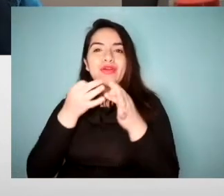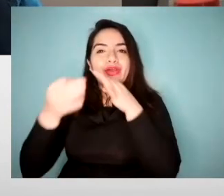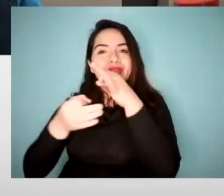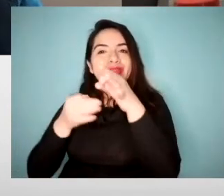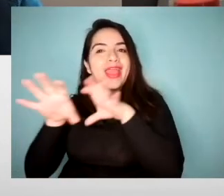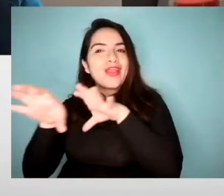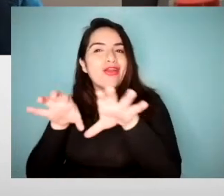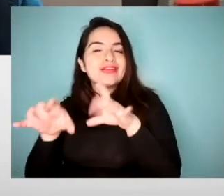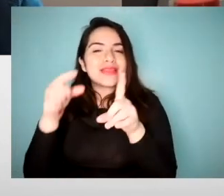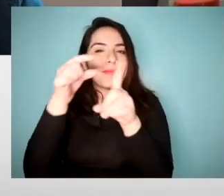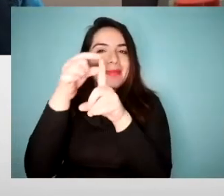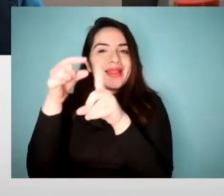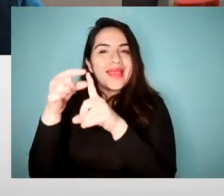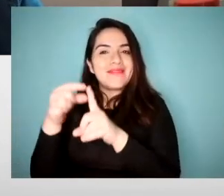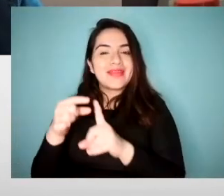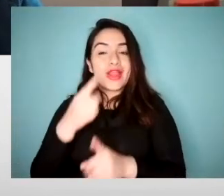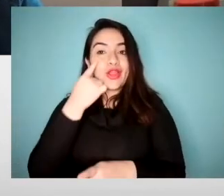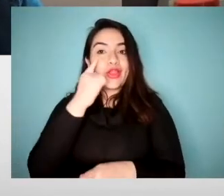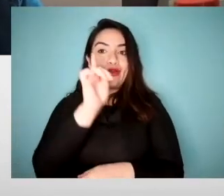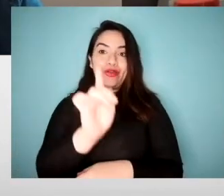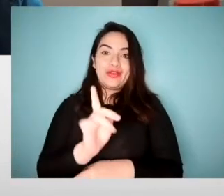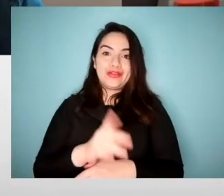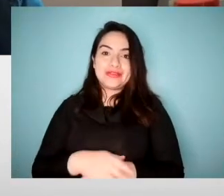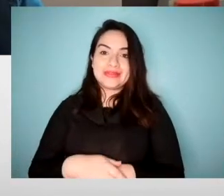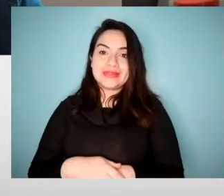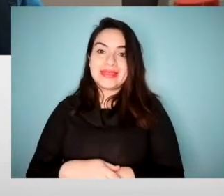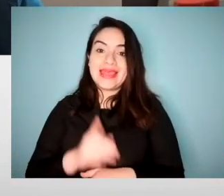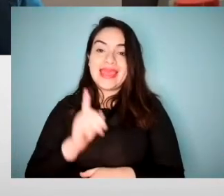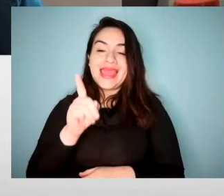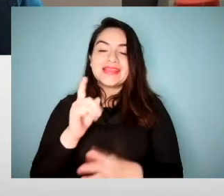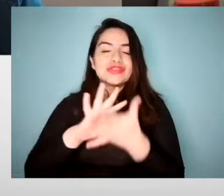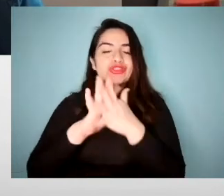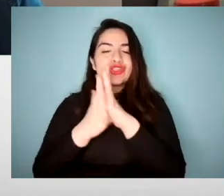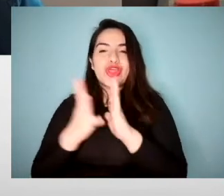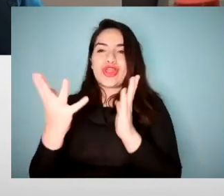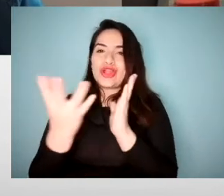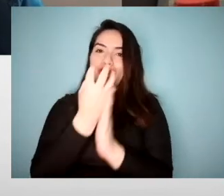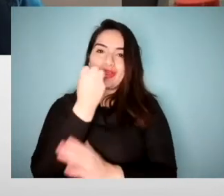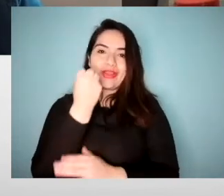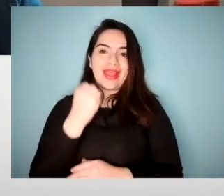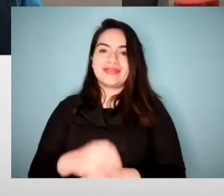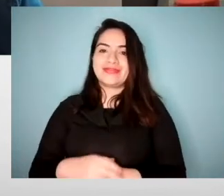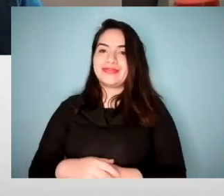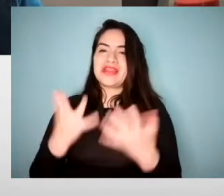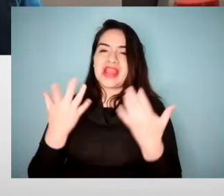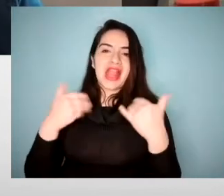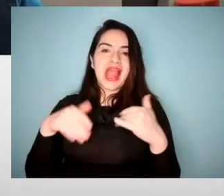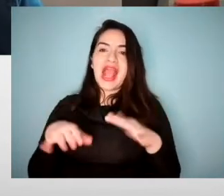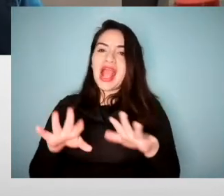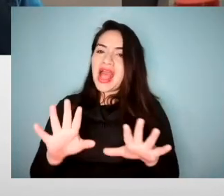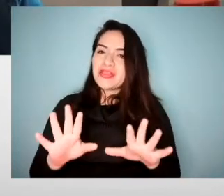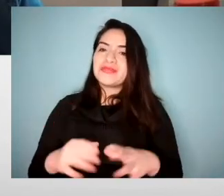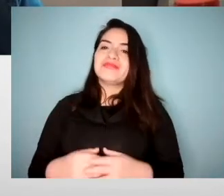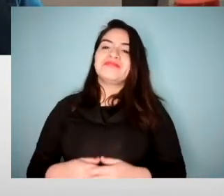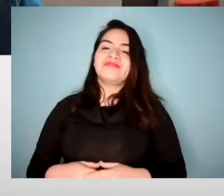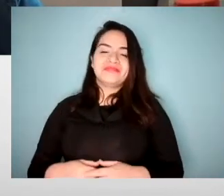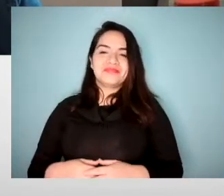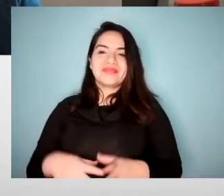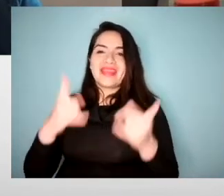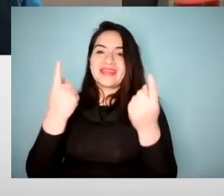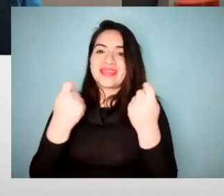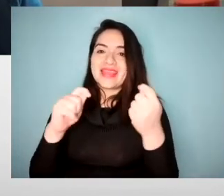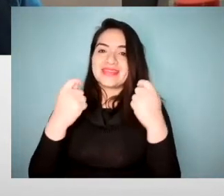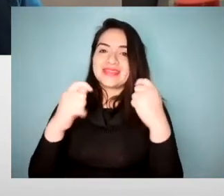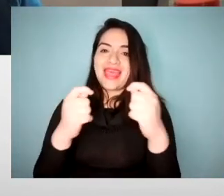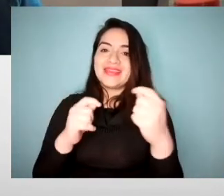palabras que quizás no conoces, pero eso todo se va logrando con relajarte, con tratar de juntarte